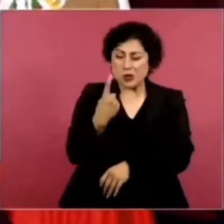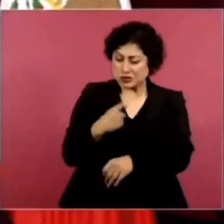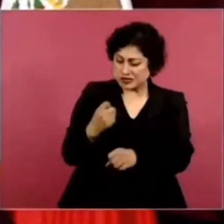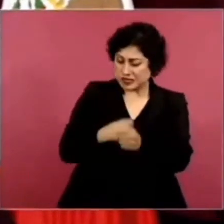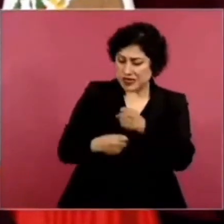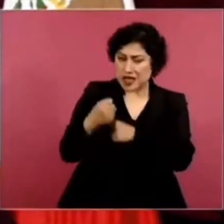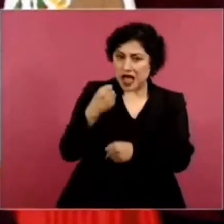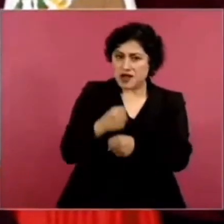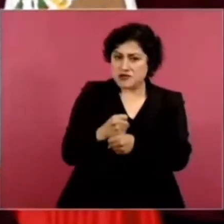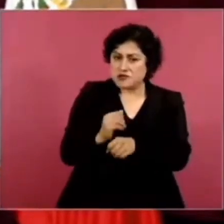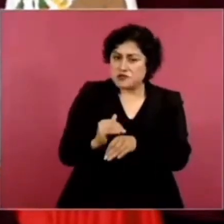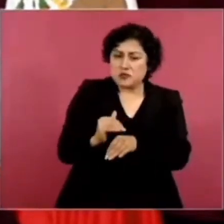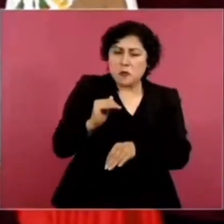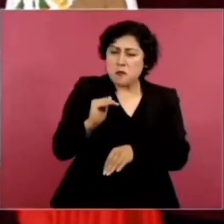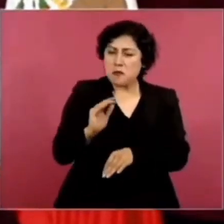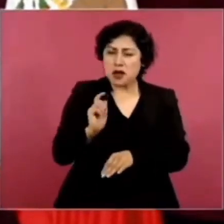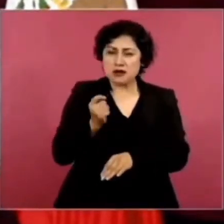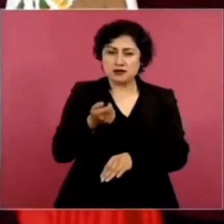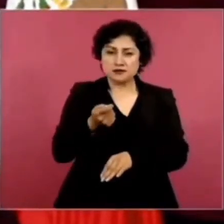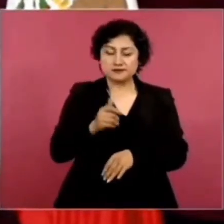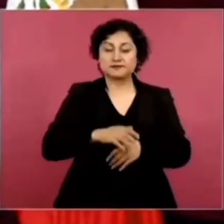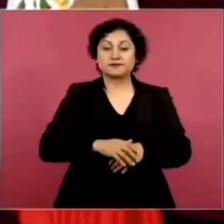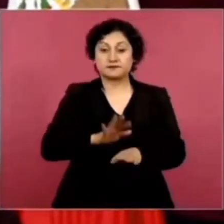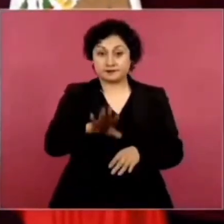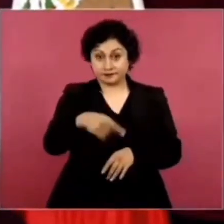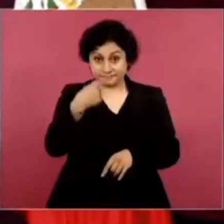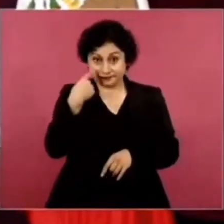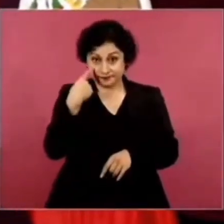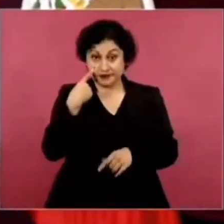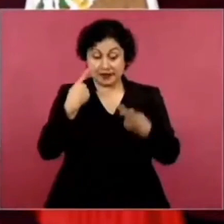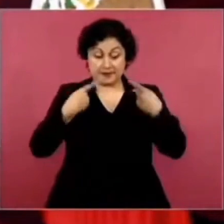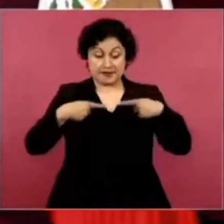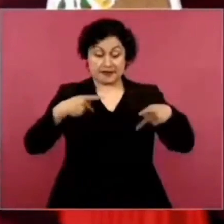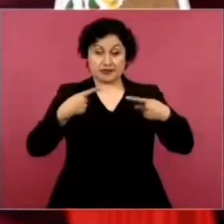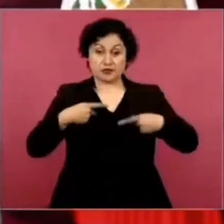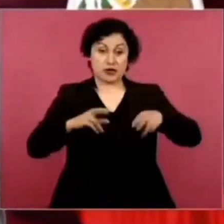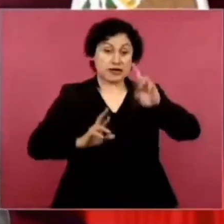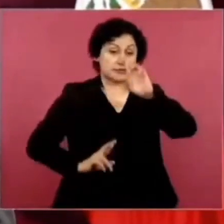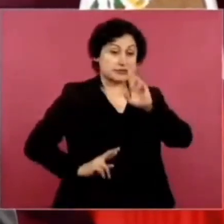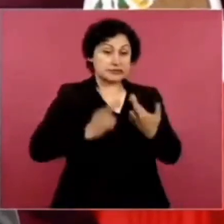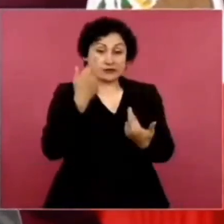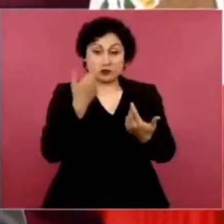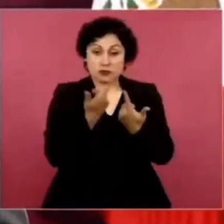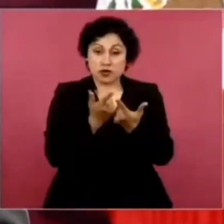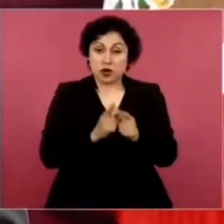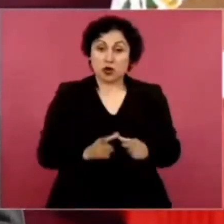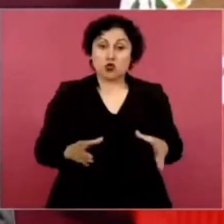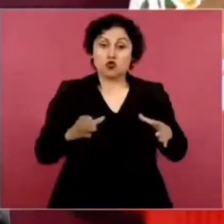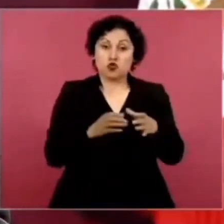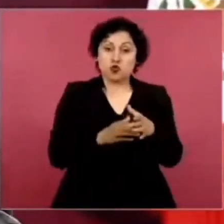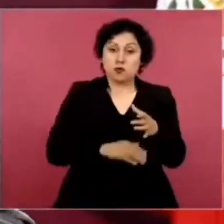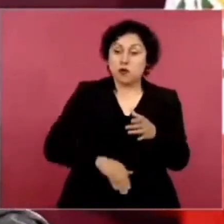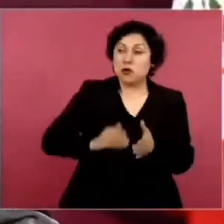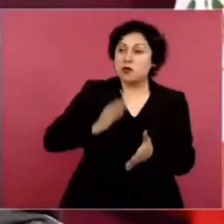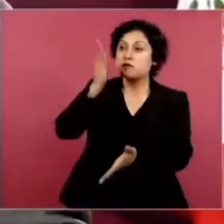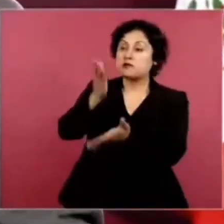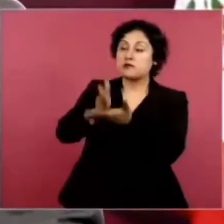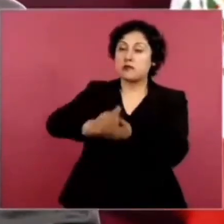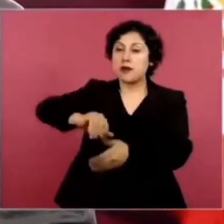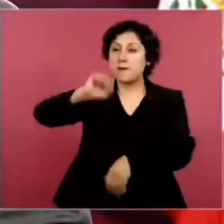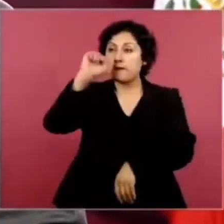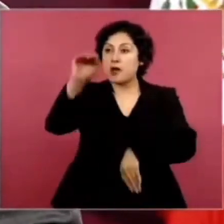un poquito más. Iban los revolucionarios a las haciendas y le decían a los peones que ya eran